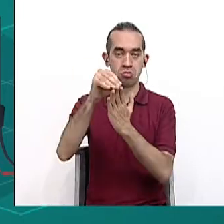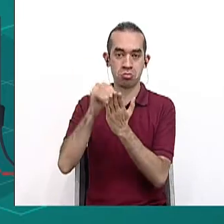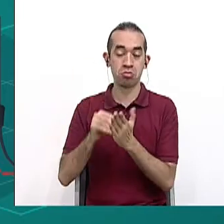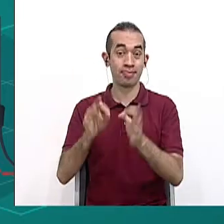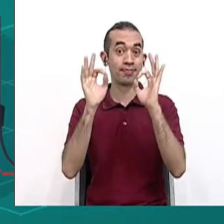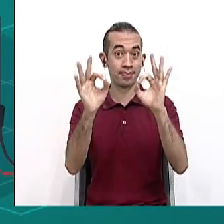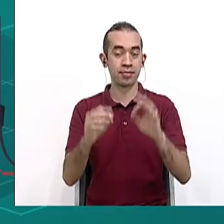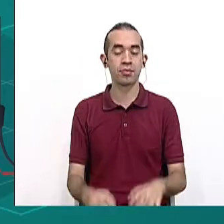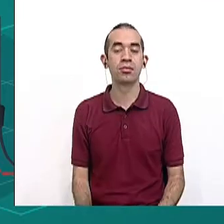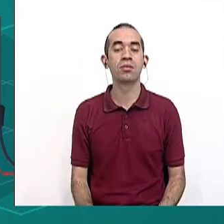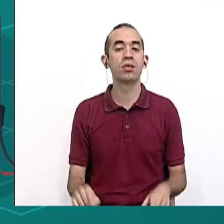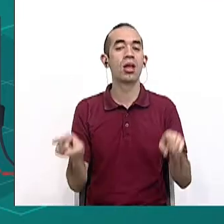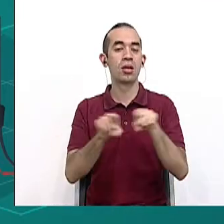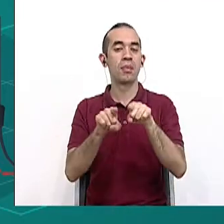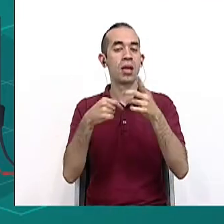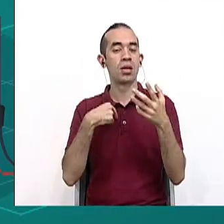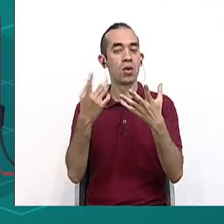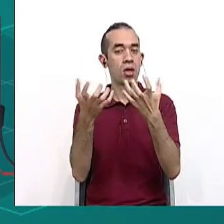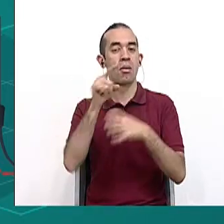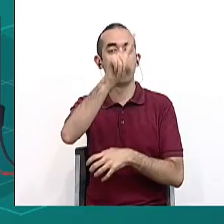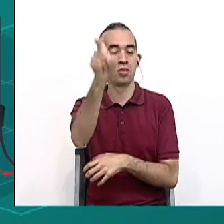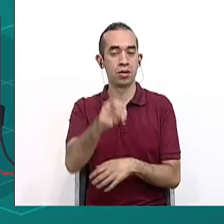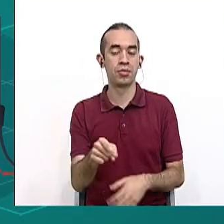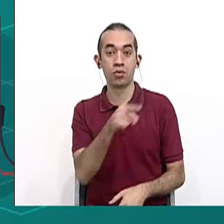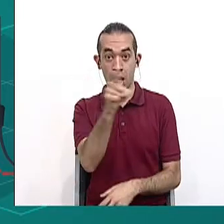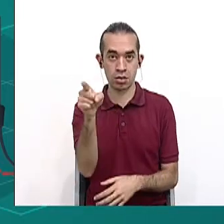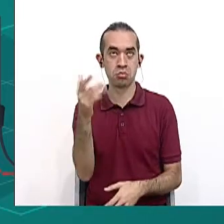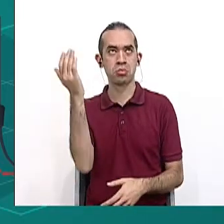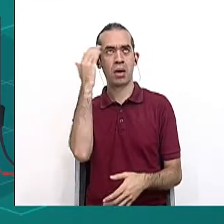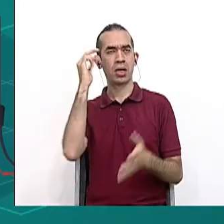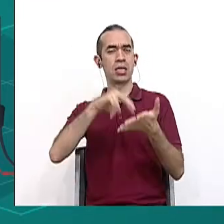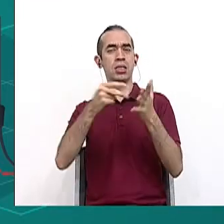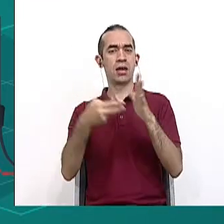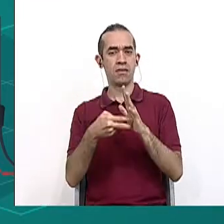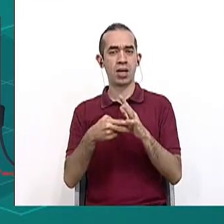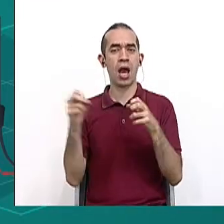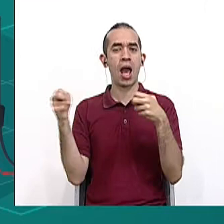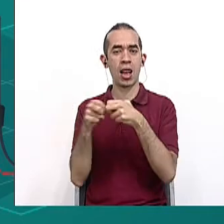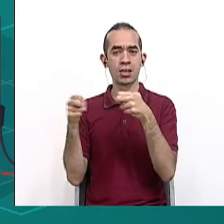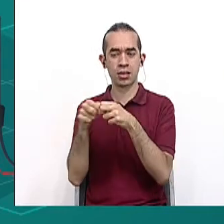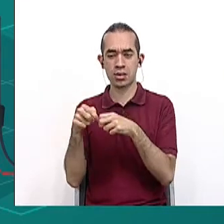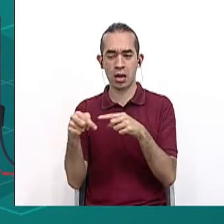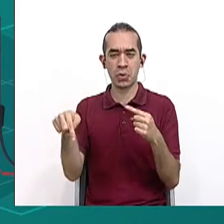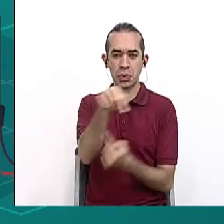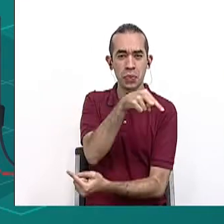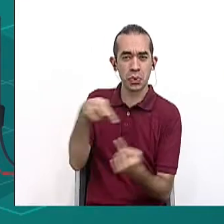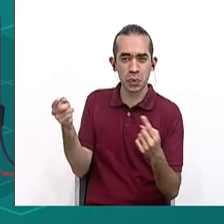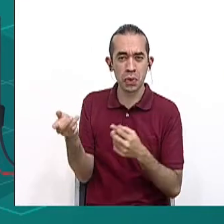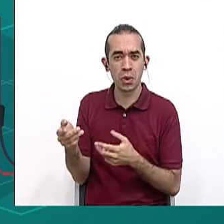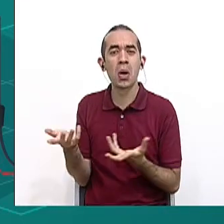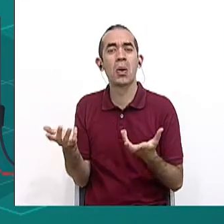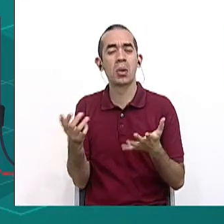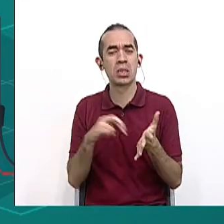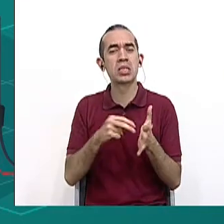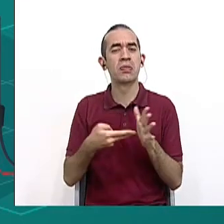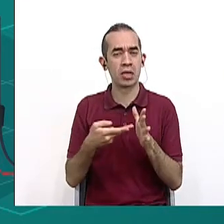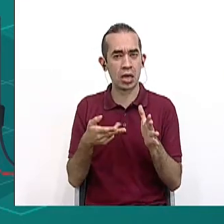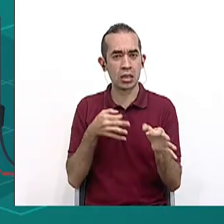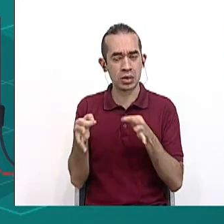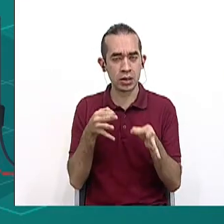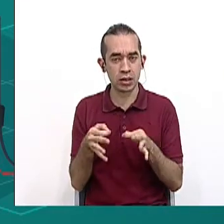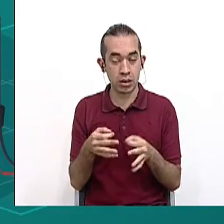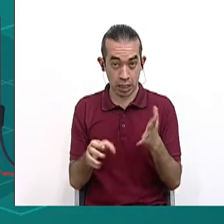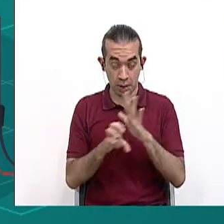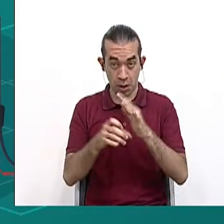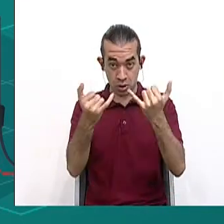bien. También quiero preguntarles, cuando ustedes tienen que definir el concepto de corriente eléctrica, ¿cuál es la definición que ustedes dan? Si en este